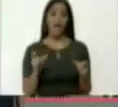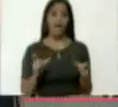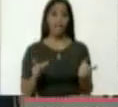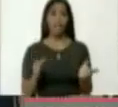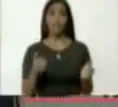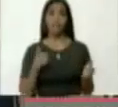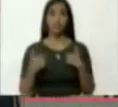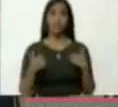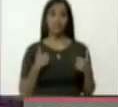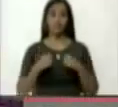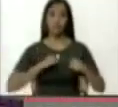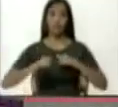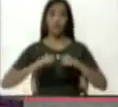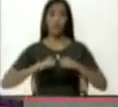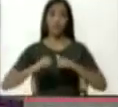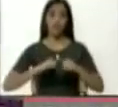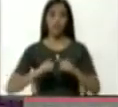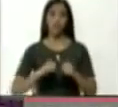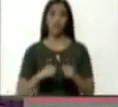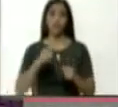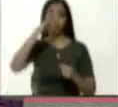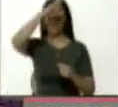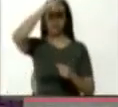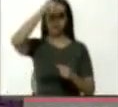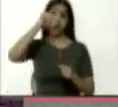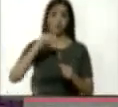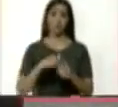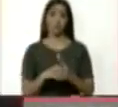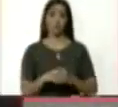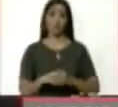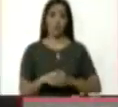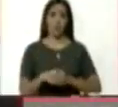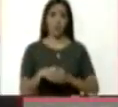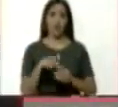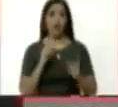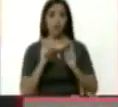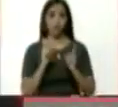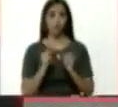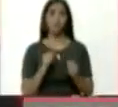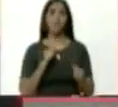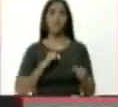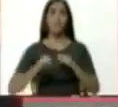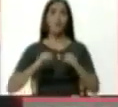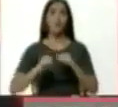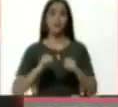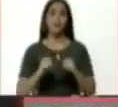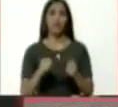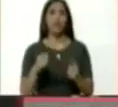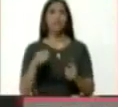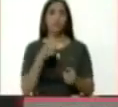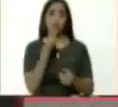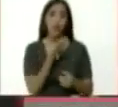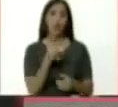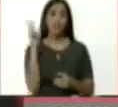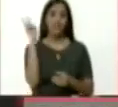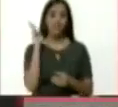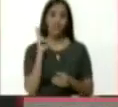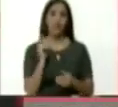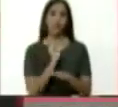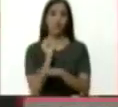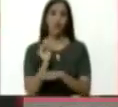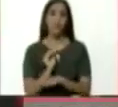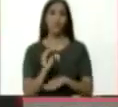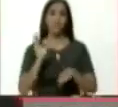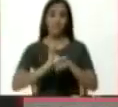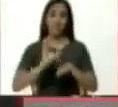moviendo. Mucha gente se está movilizando, Sería bueno que Venezuela, con Protección Civil, que son expertos en esa área,